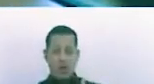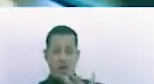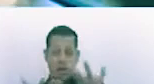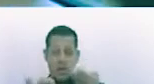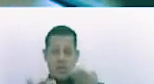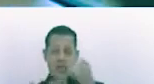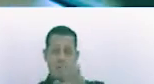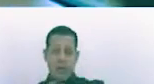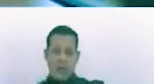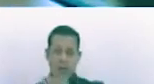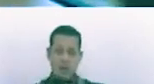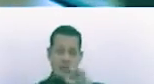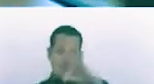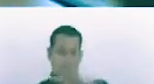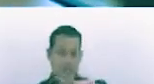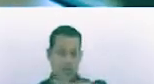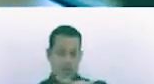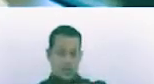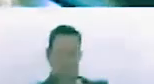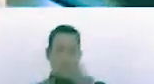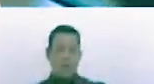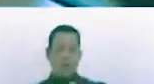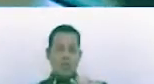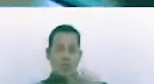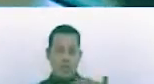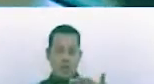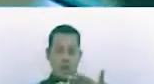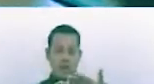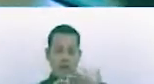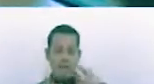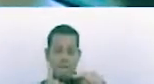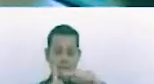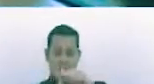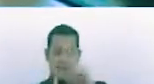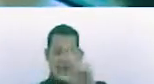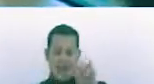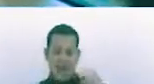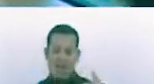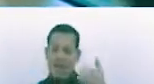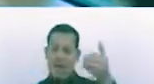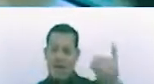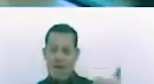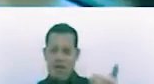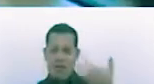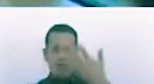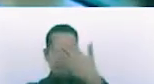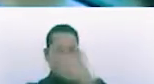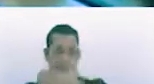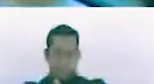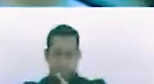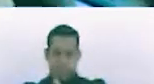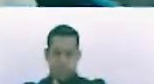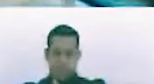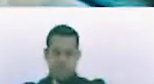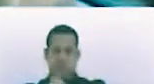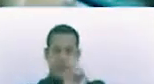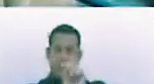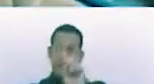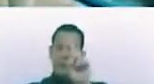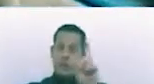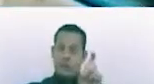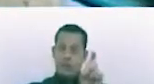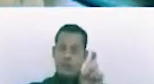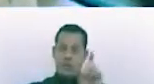queremos es participar en las elecciones porque por más de 30 años nos lo impidieron. Y si no, pregúntenle